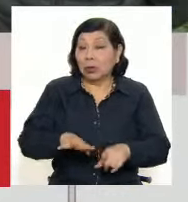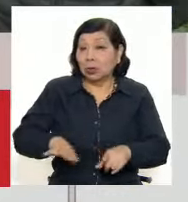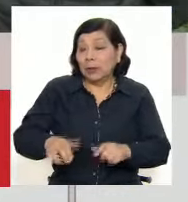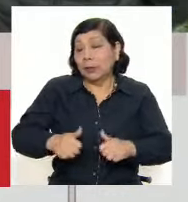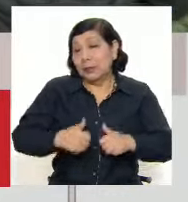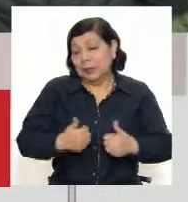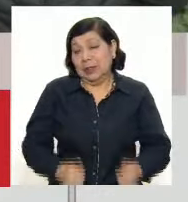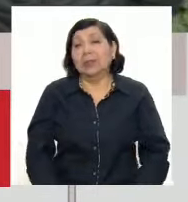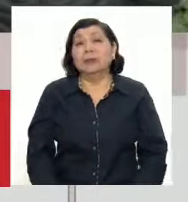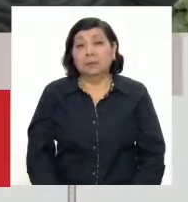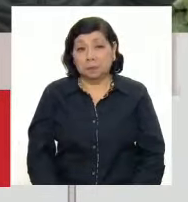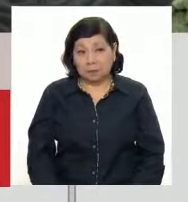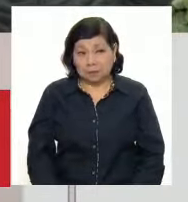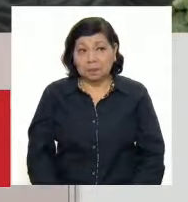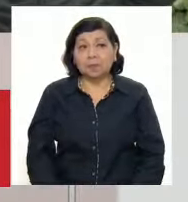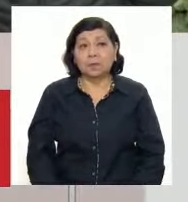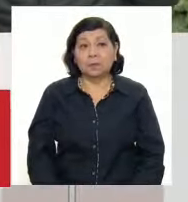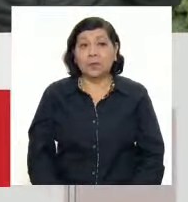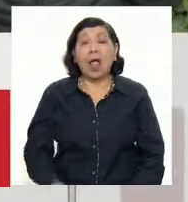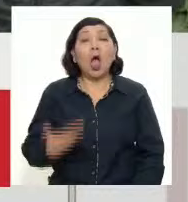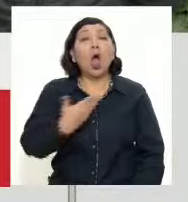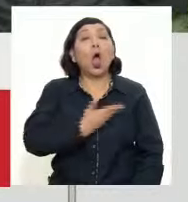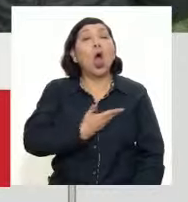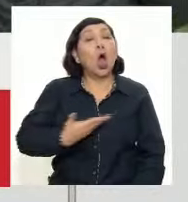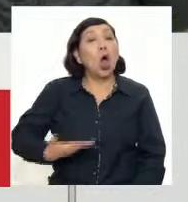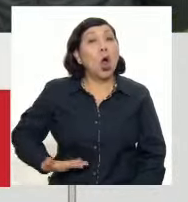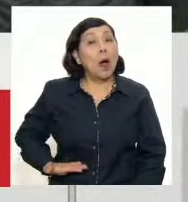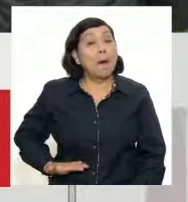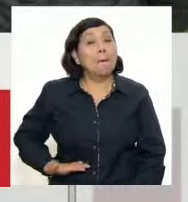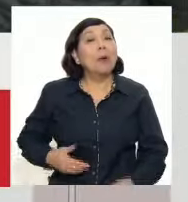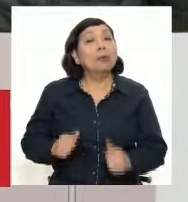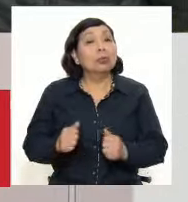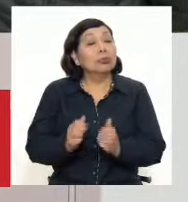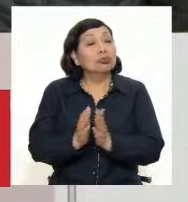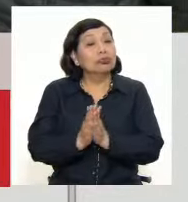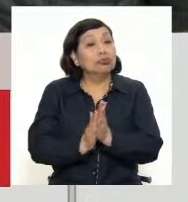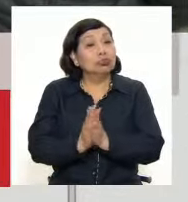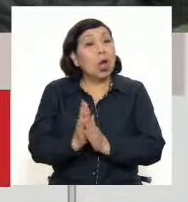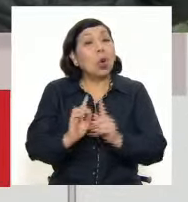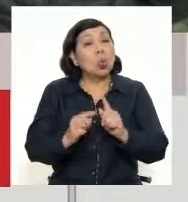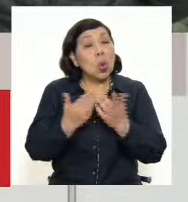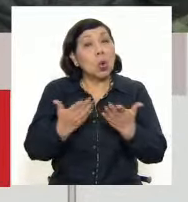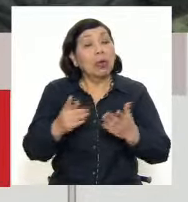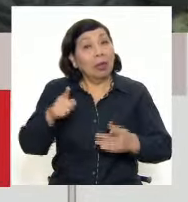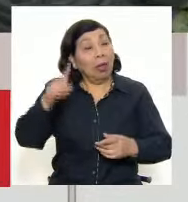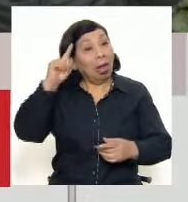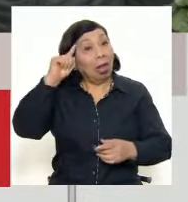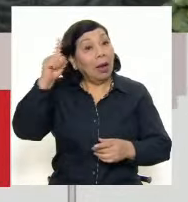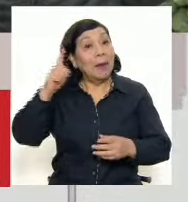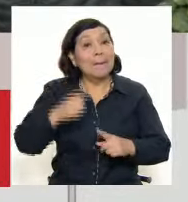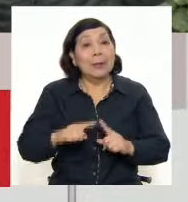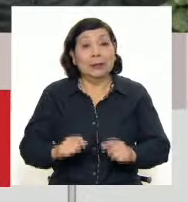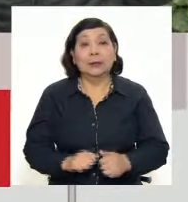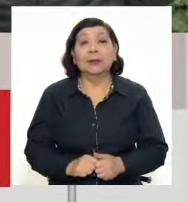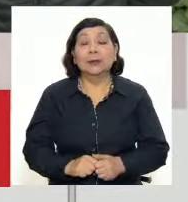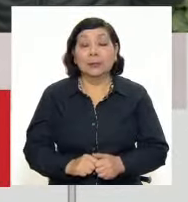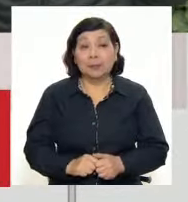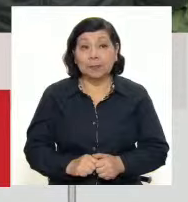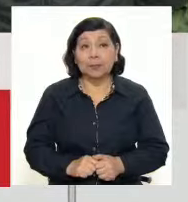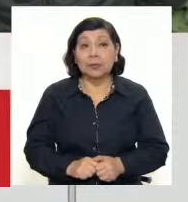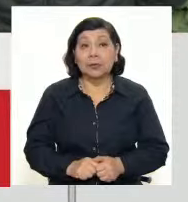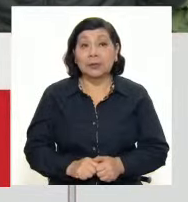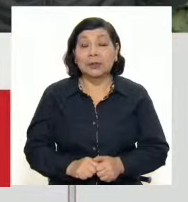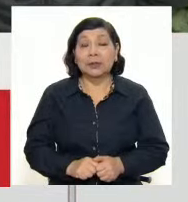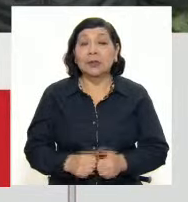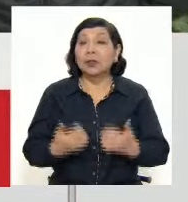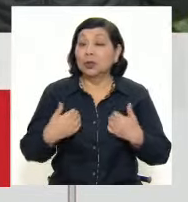vivieron. También en su gobierno mis padres también fueron beneficiarios de algunas cosas que él creó. Entonces, como le